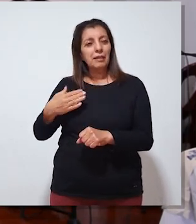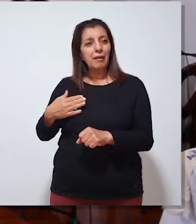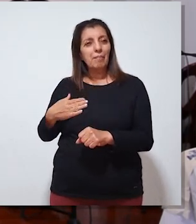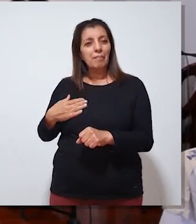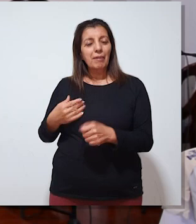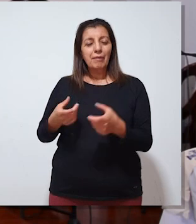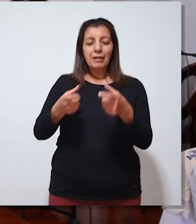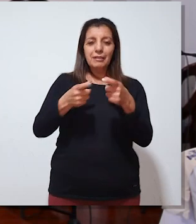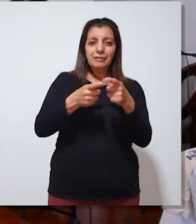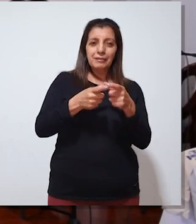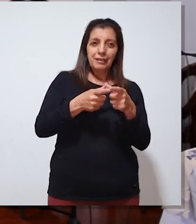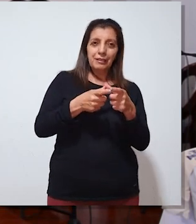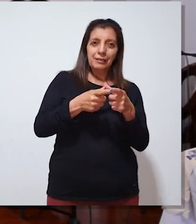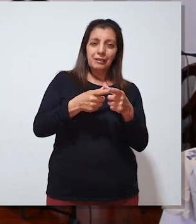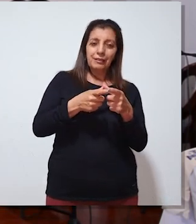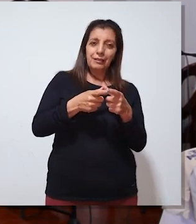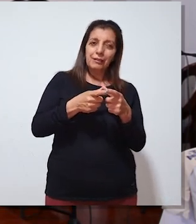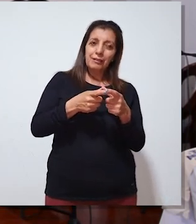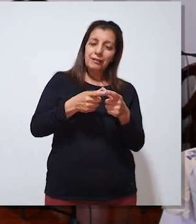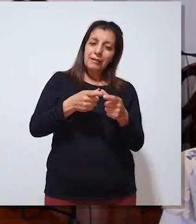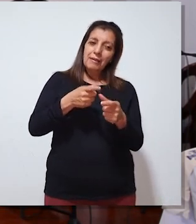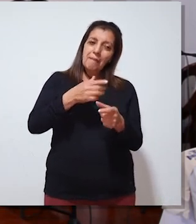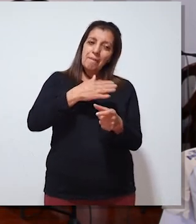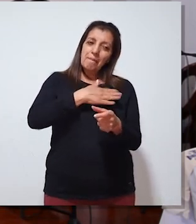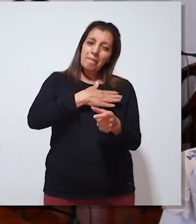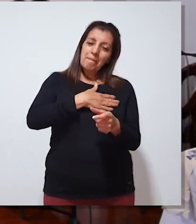Señora de nuestro camino,